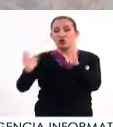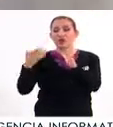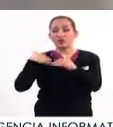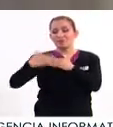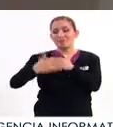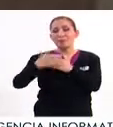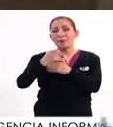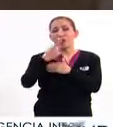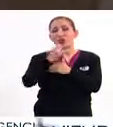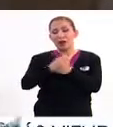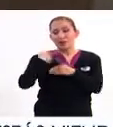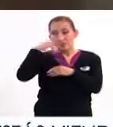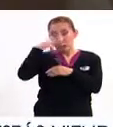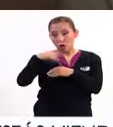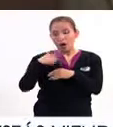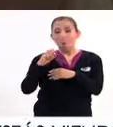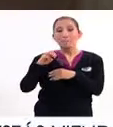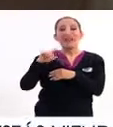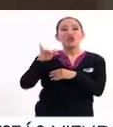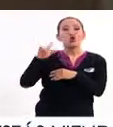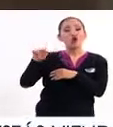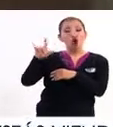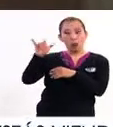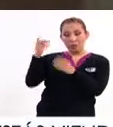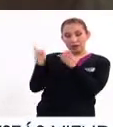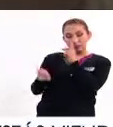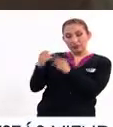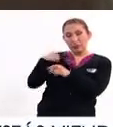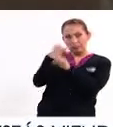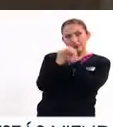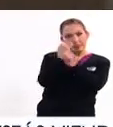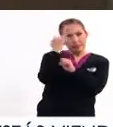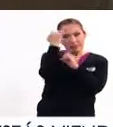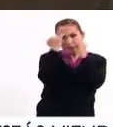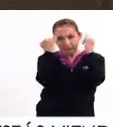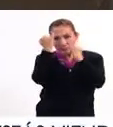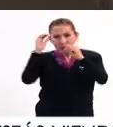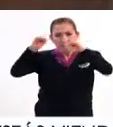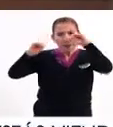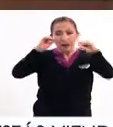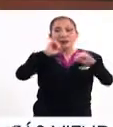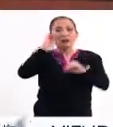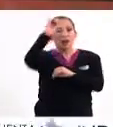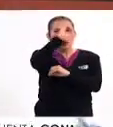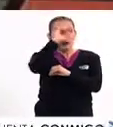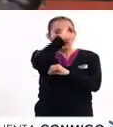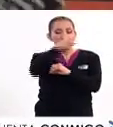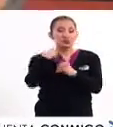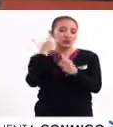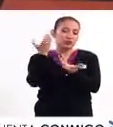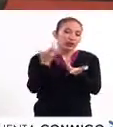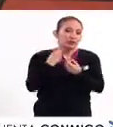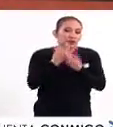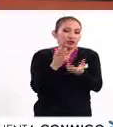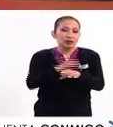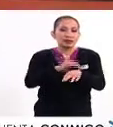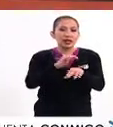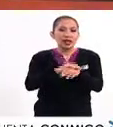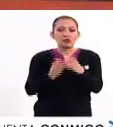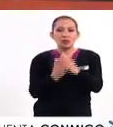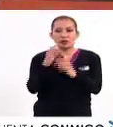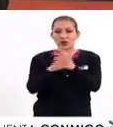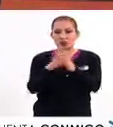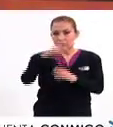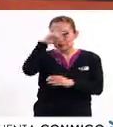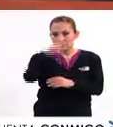de México. Platicaremos con Mercurio López, curador de este esfuerzo, y también tendremos las opiniones, los comentarios de nuestros amigos